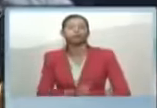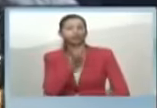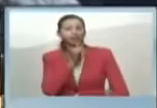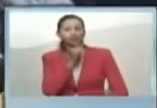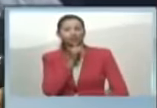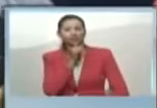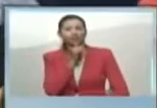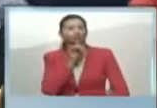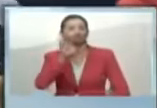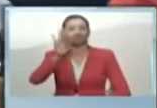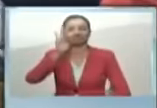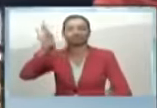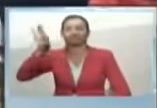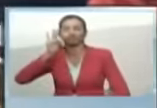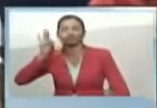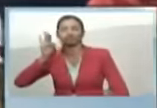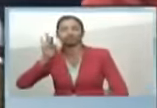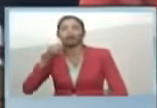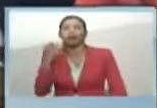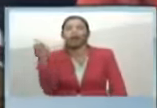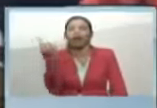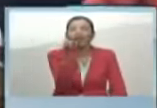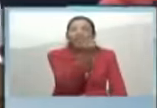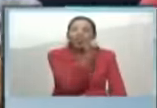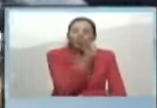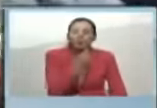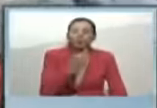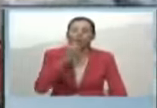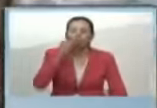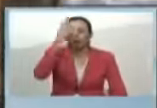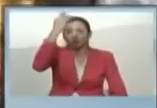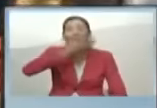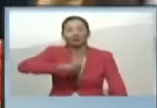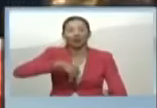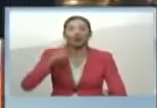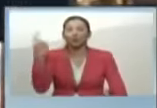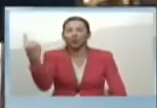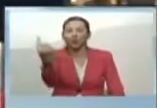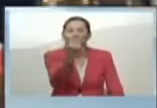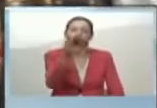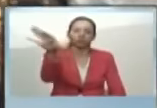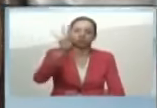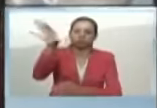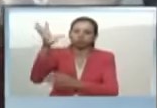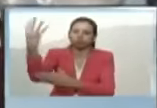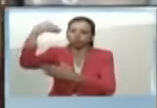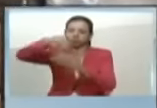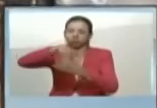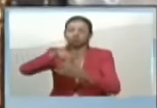por los miembros de los 12 consejos presidenciales. Pero además,